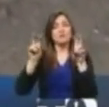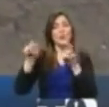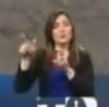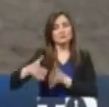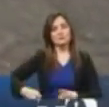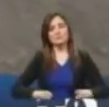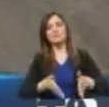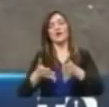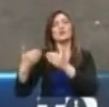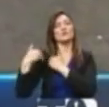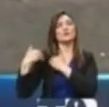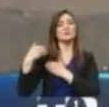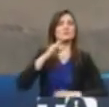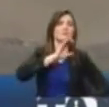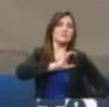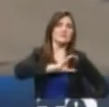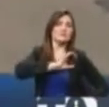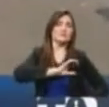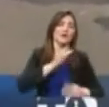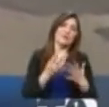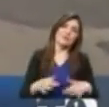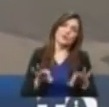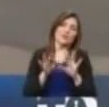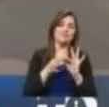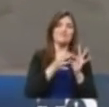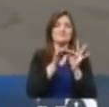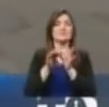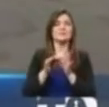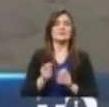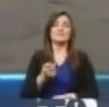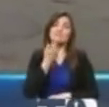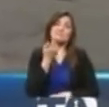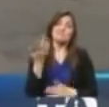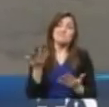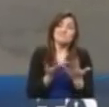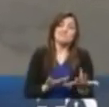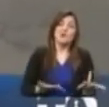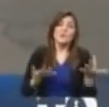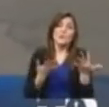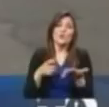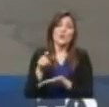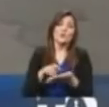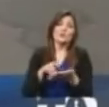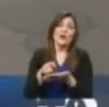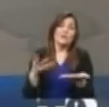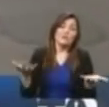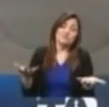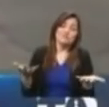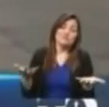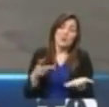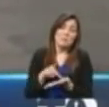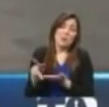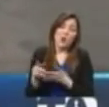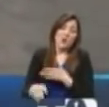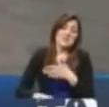estas vías están a cargo de la municipalidad, por lo que es importantísimo su arreglo, y nos han comentado que están a la espera de un contrato complementario, la suscripción y el pago